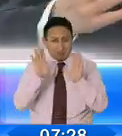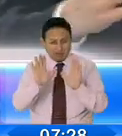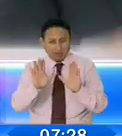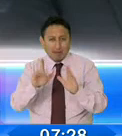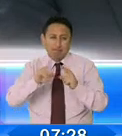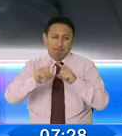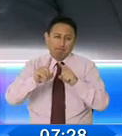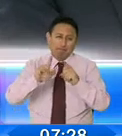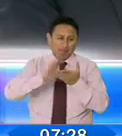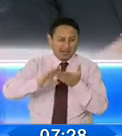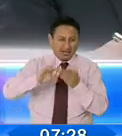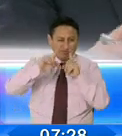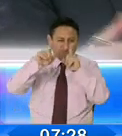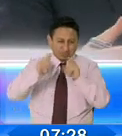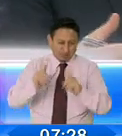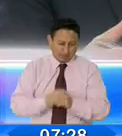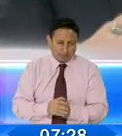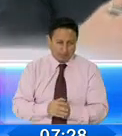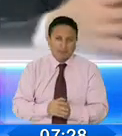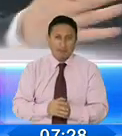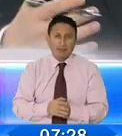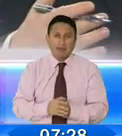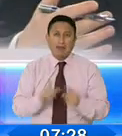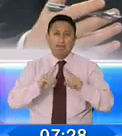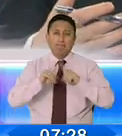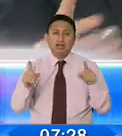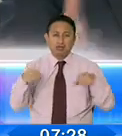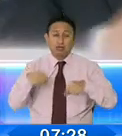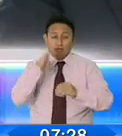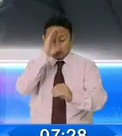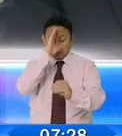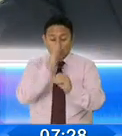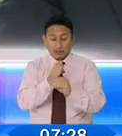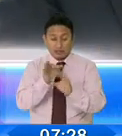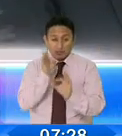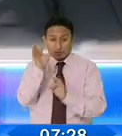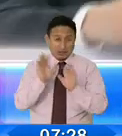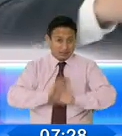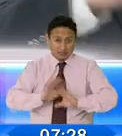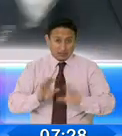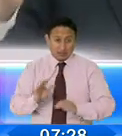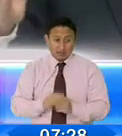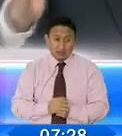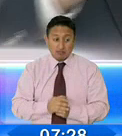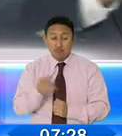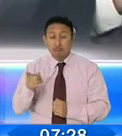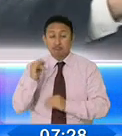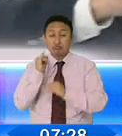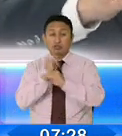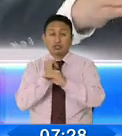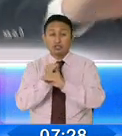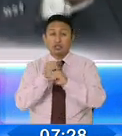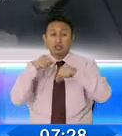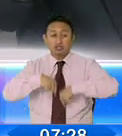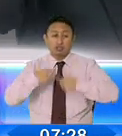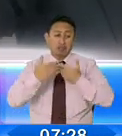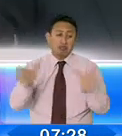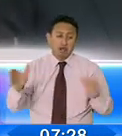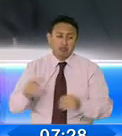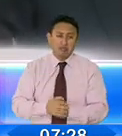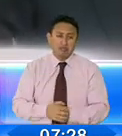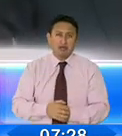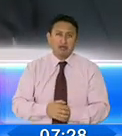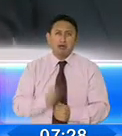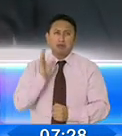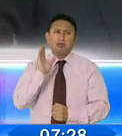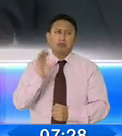cuestione, pero si buscamos evitar contagios, la arquidiócesis deja a la iglesia, no vamos a